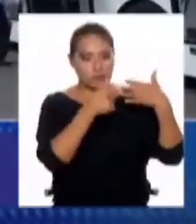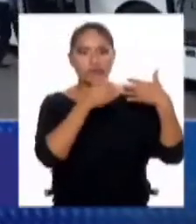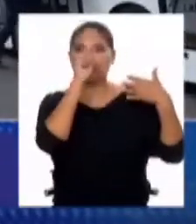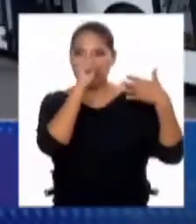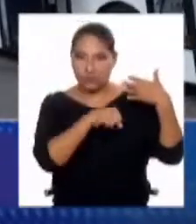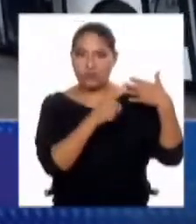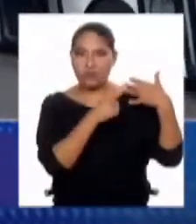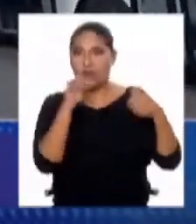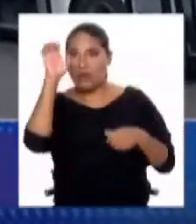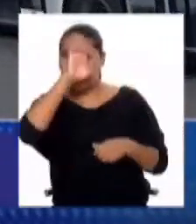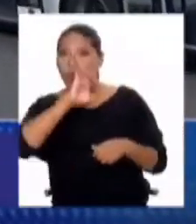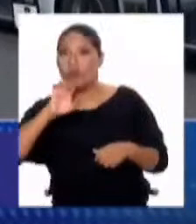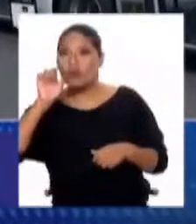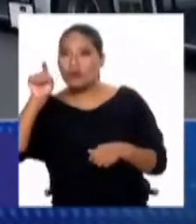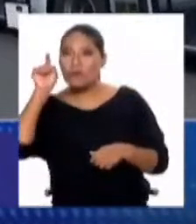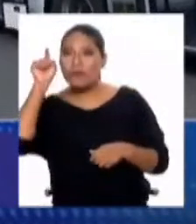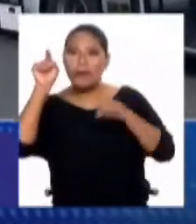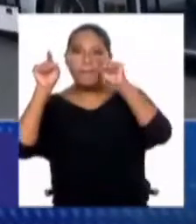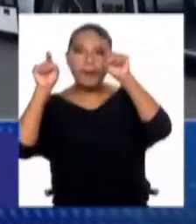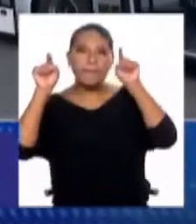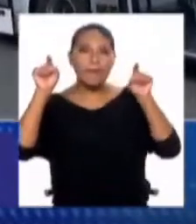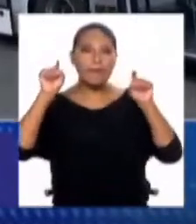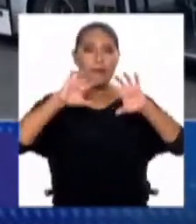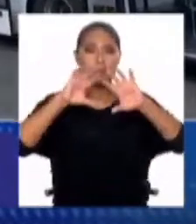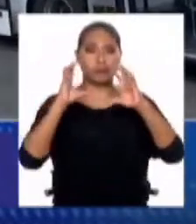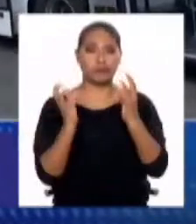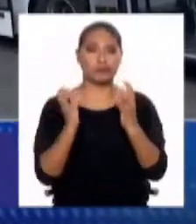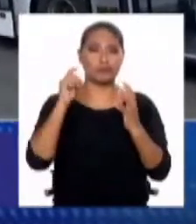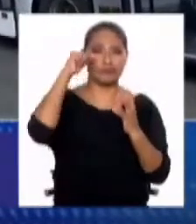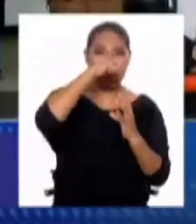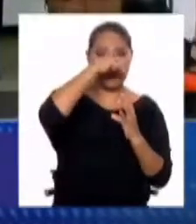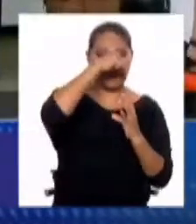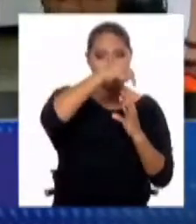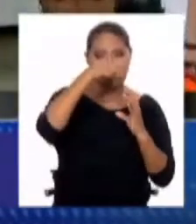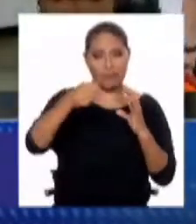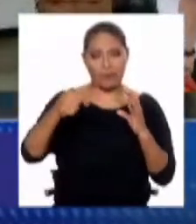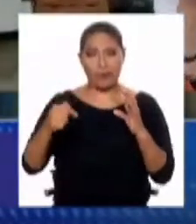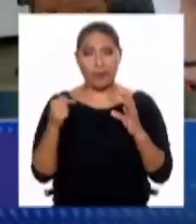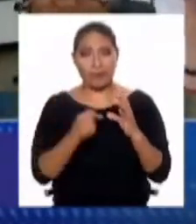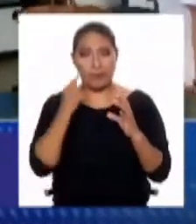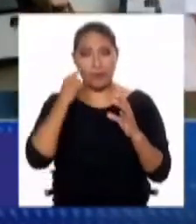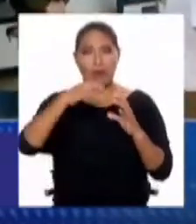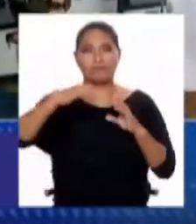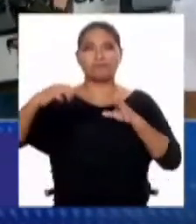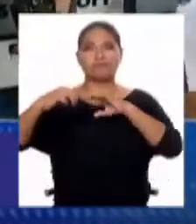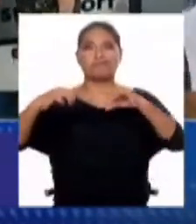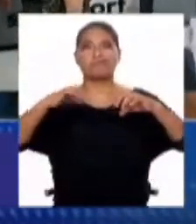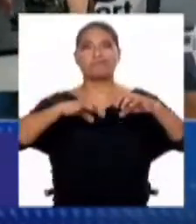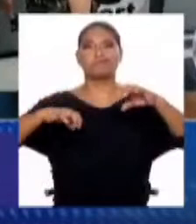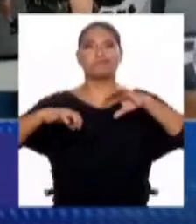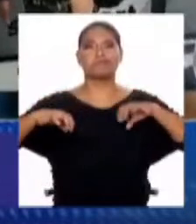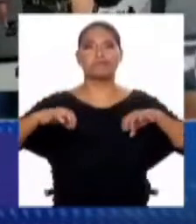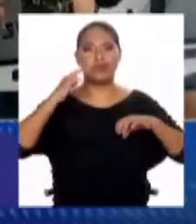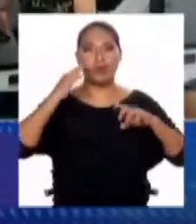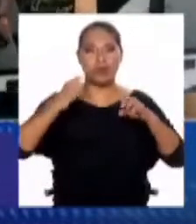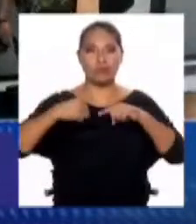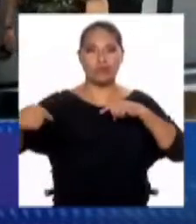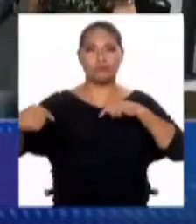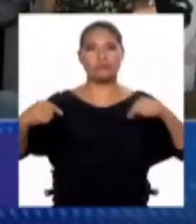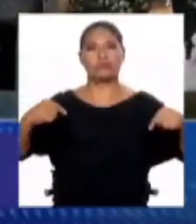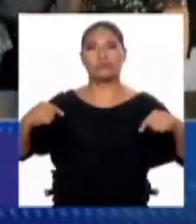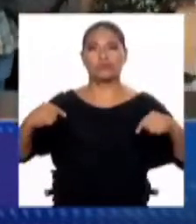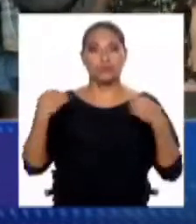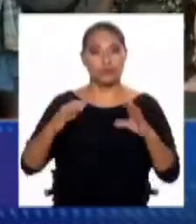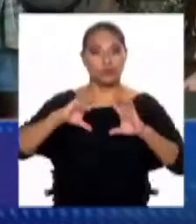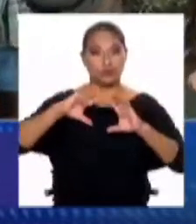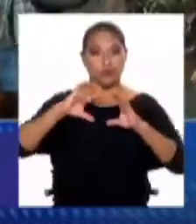Europa. Entonces hay todas estas polarizaciones y hacen que en realidad el mundo